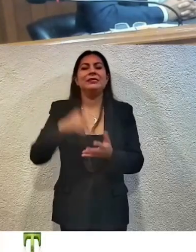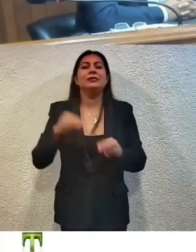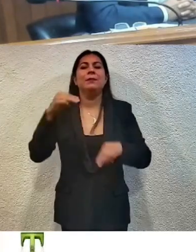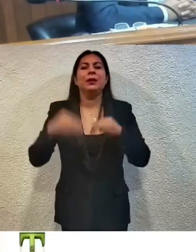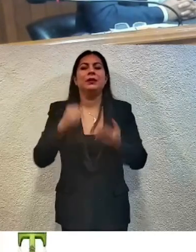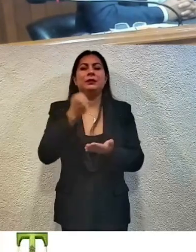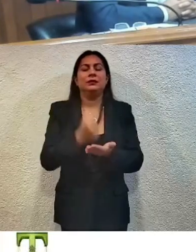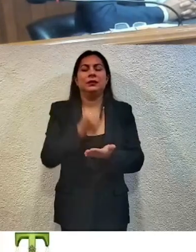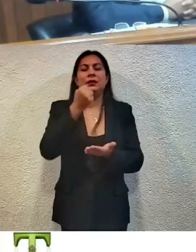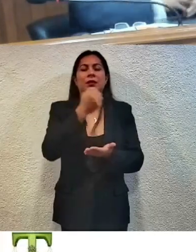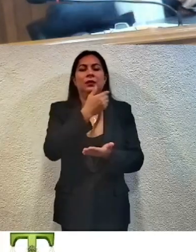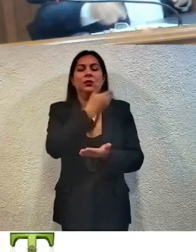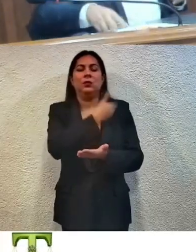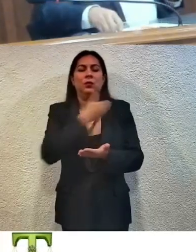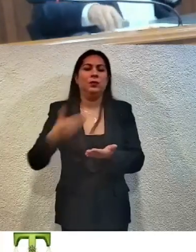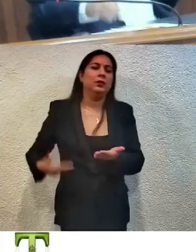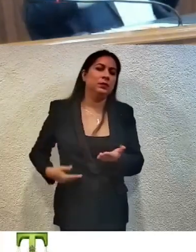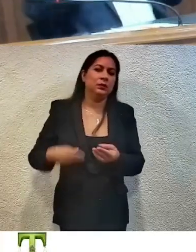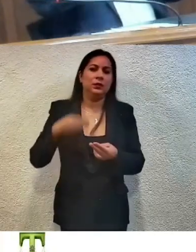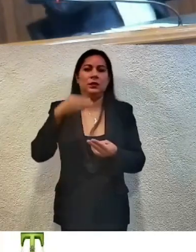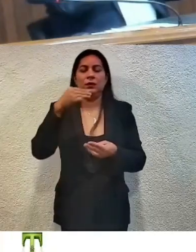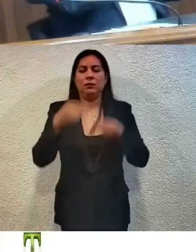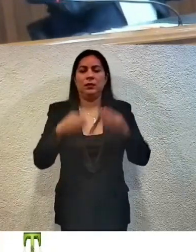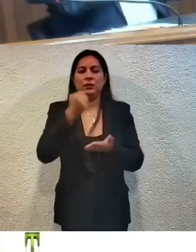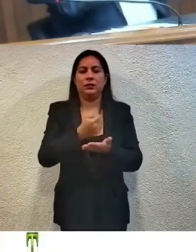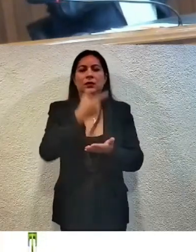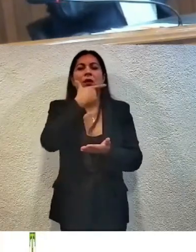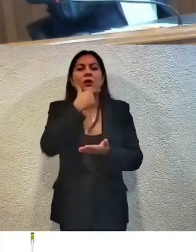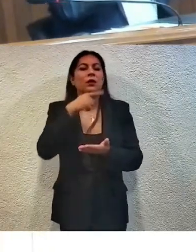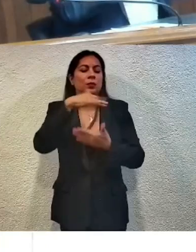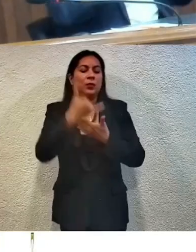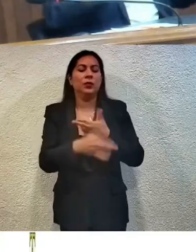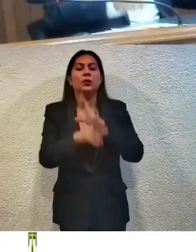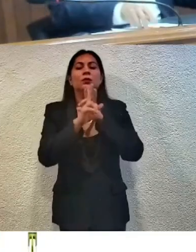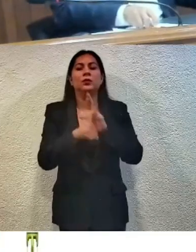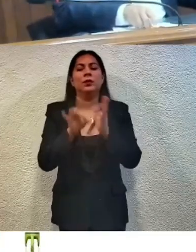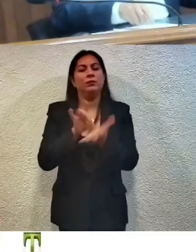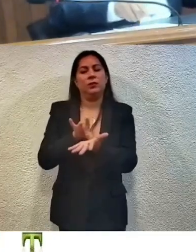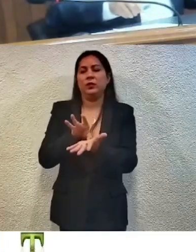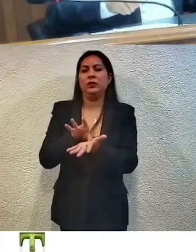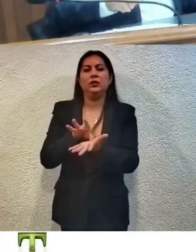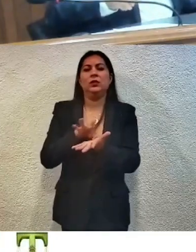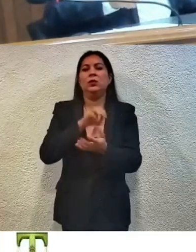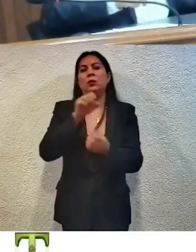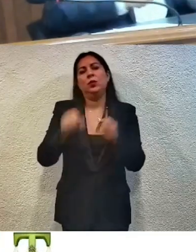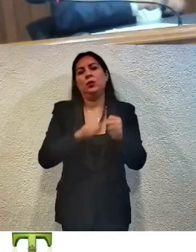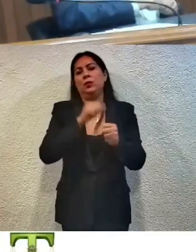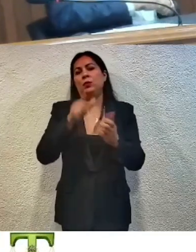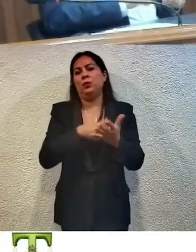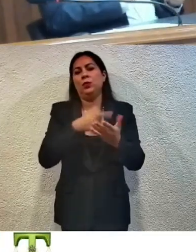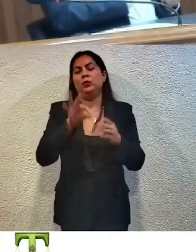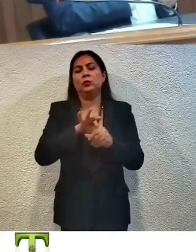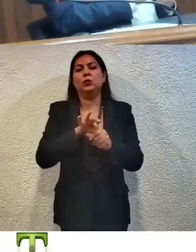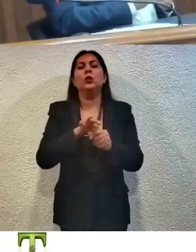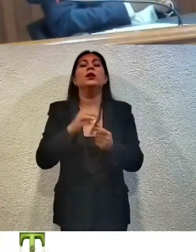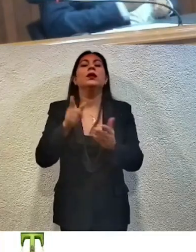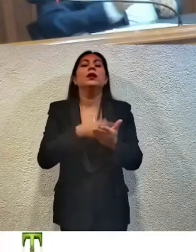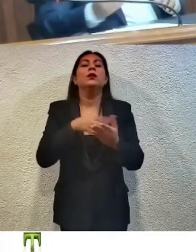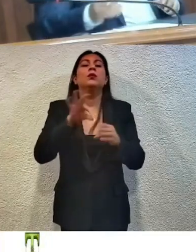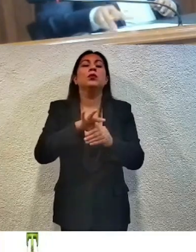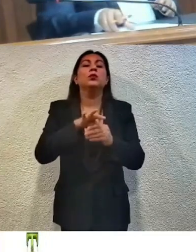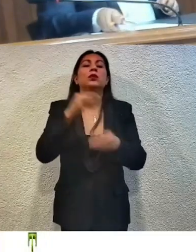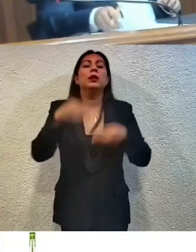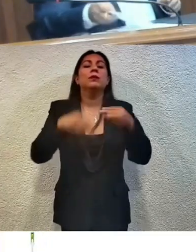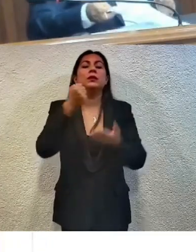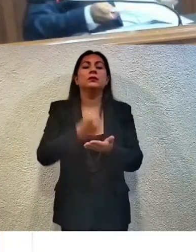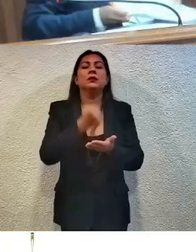Magistrada presidenta, magistradas y magistrado, el proyecto de resolución fue rechazado por mayoría de votos, con el voto de calidad de la